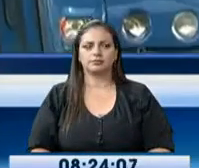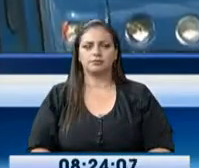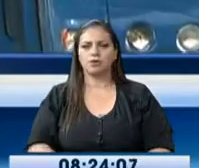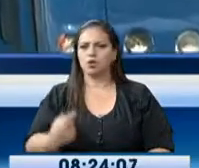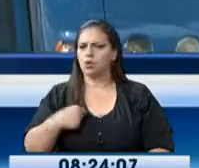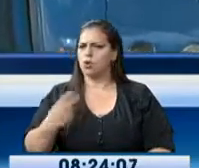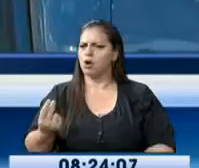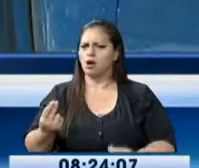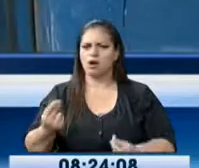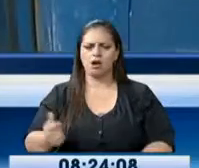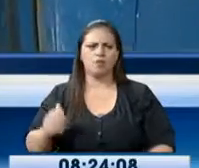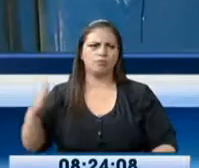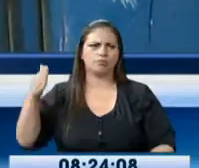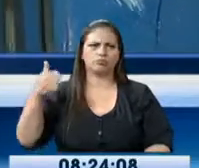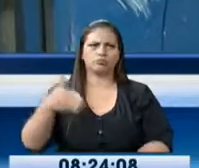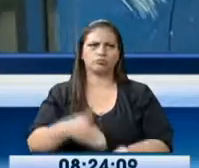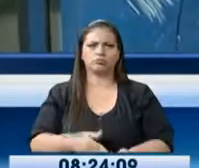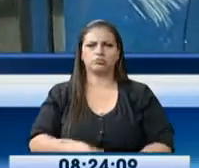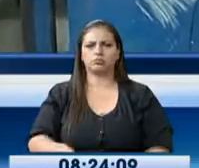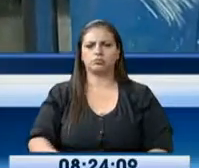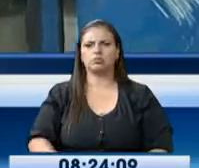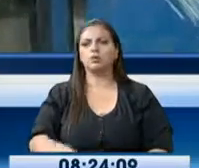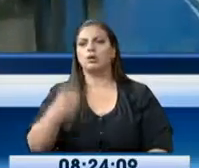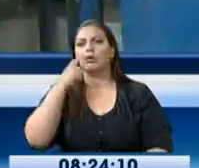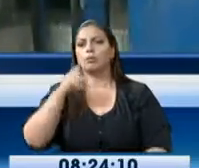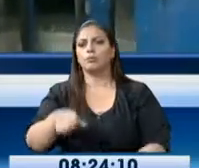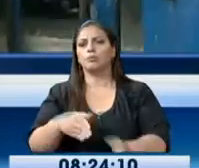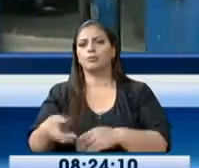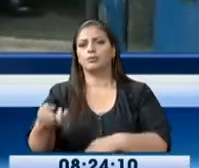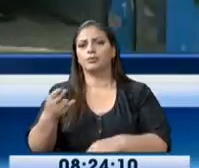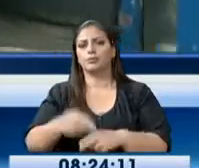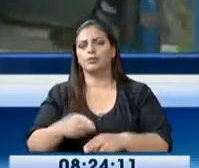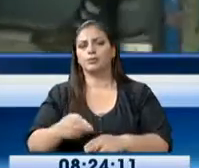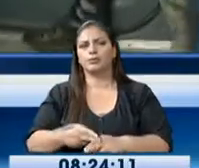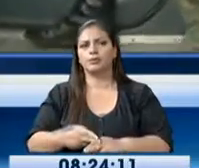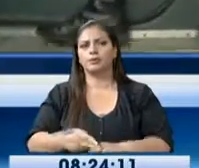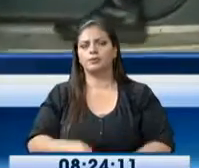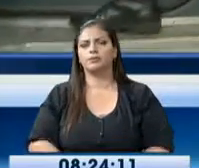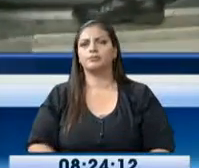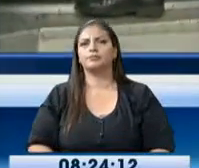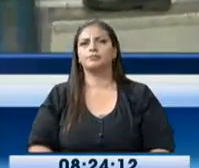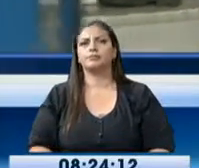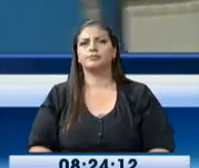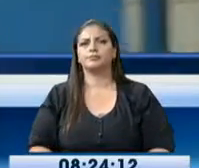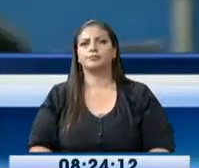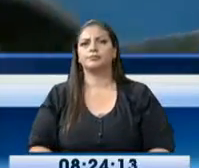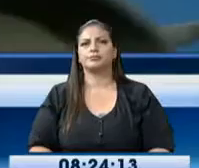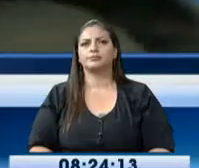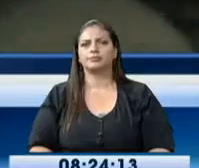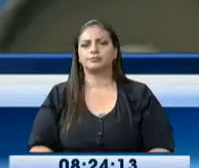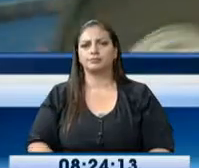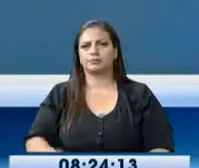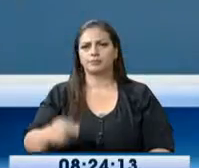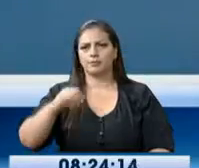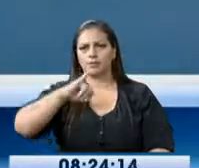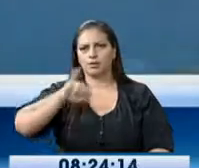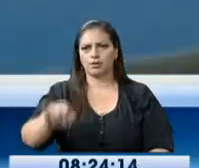El fallecido es el señor Zambrano Jiménez Clayton Joffre,